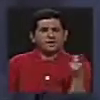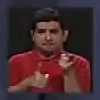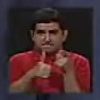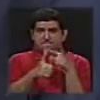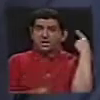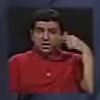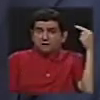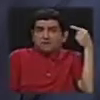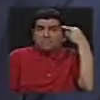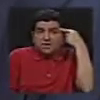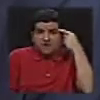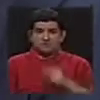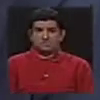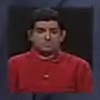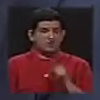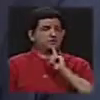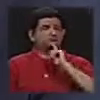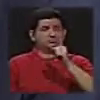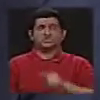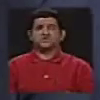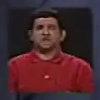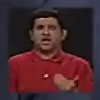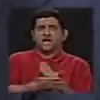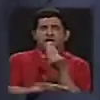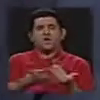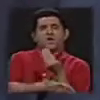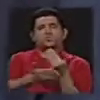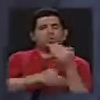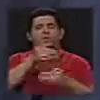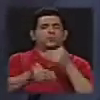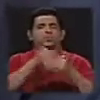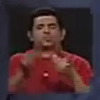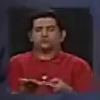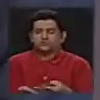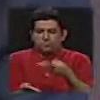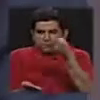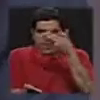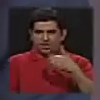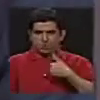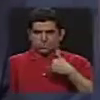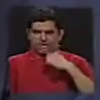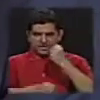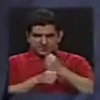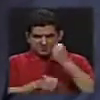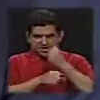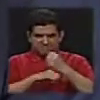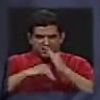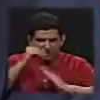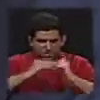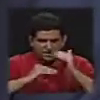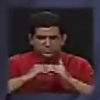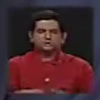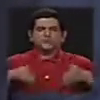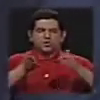el gobierno ha estado diciendo que la actualización del costo de la obra, de la concesión de la vía San